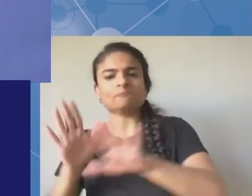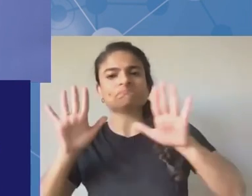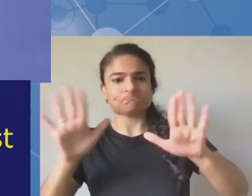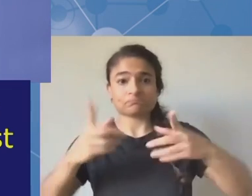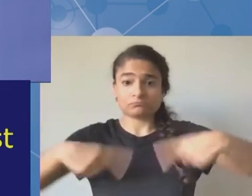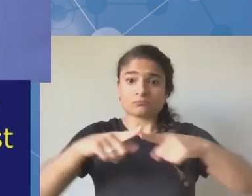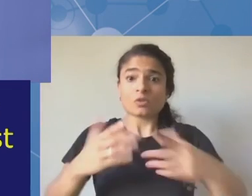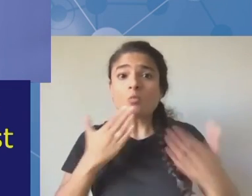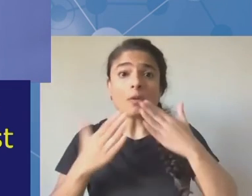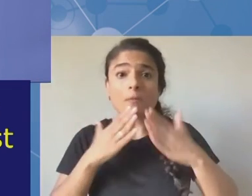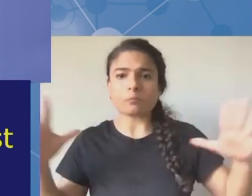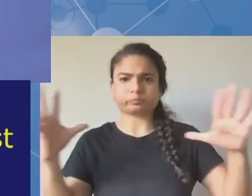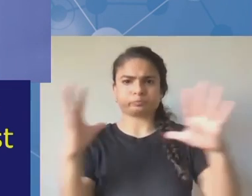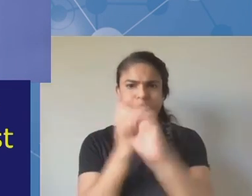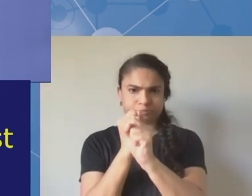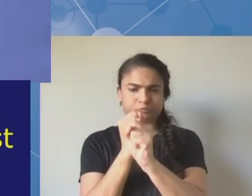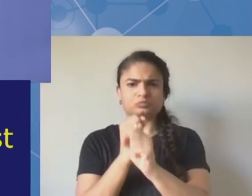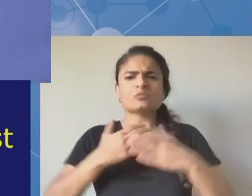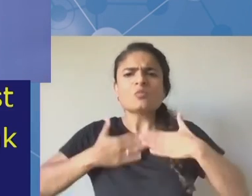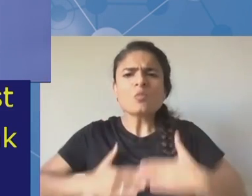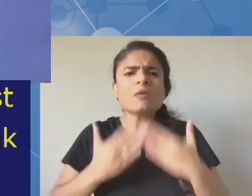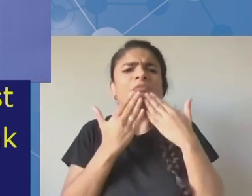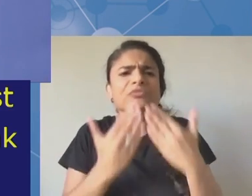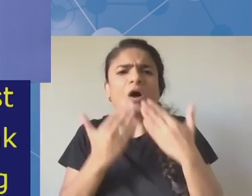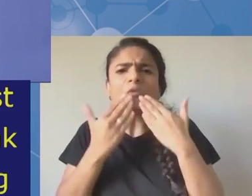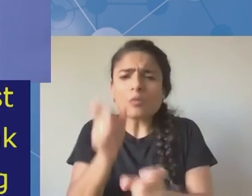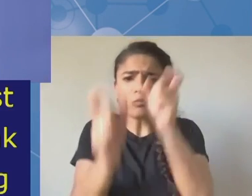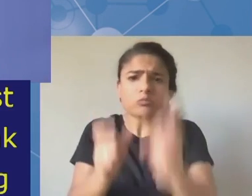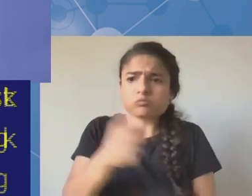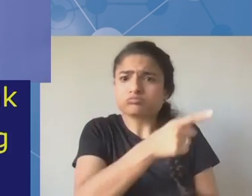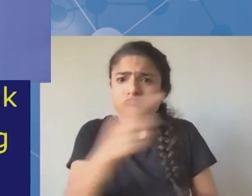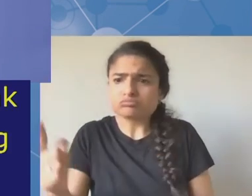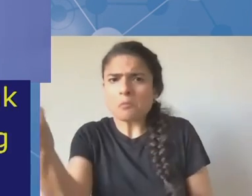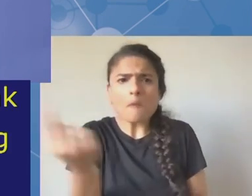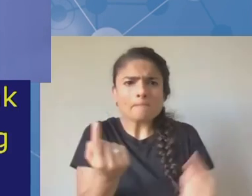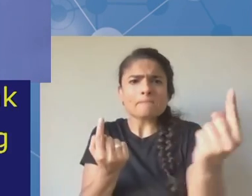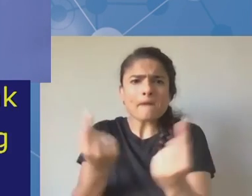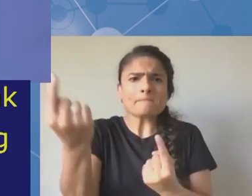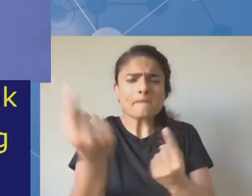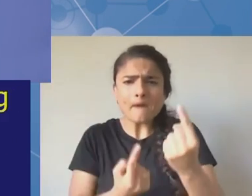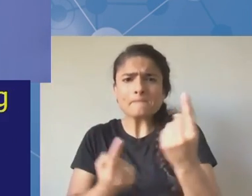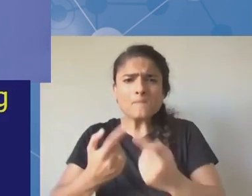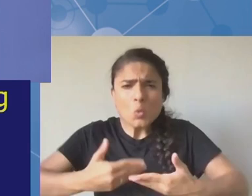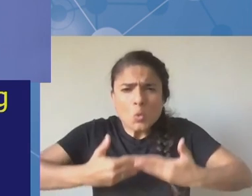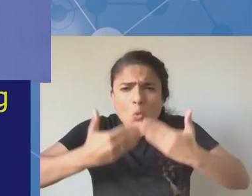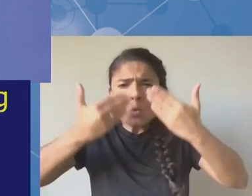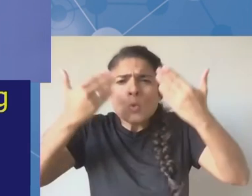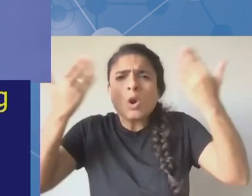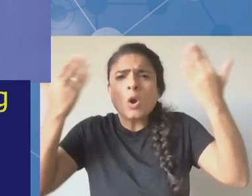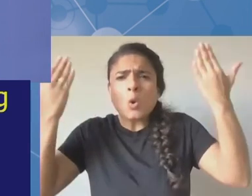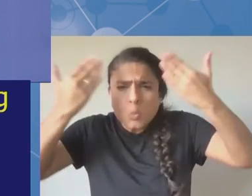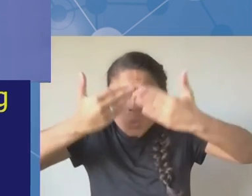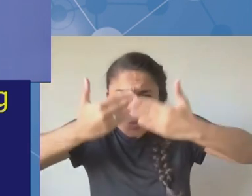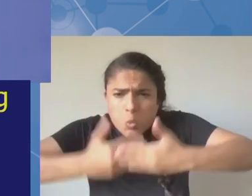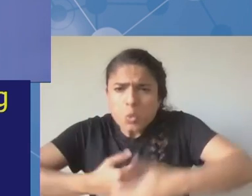Pienso que podemos cerrar esta sesión. Agradezco la participación de todos aquí en la sala